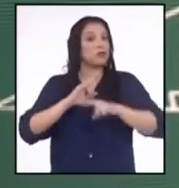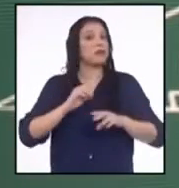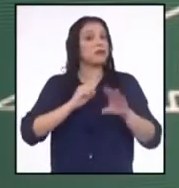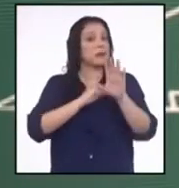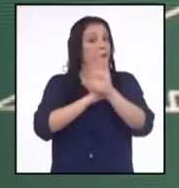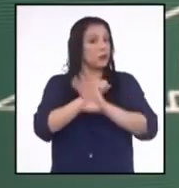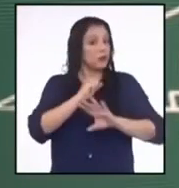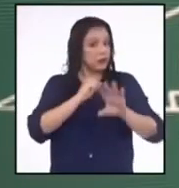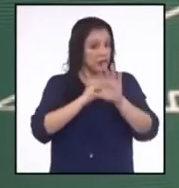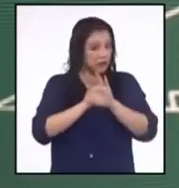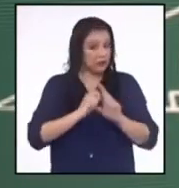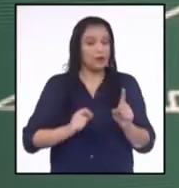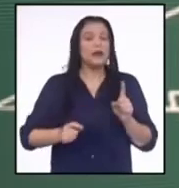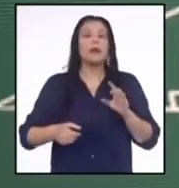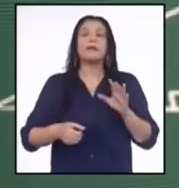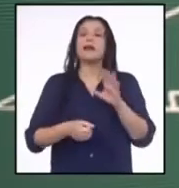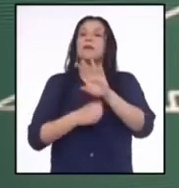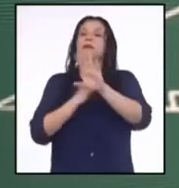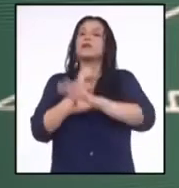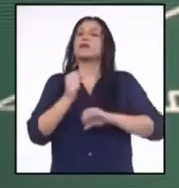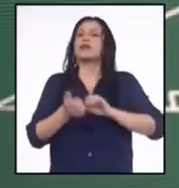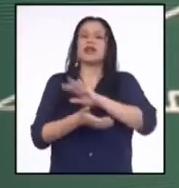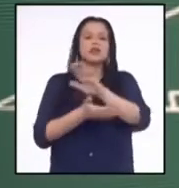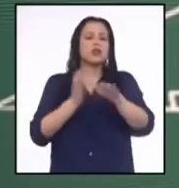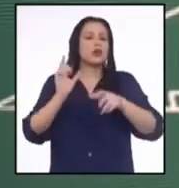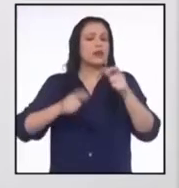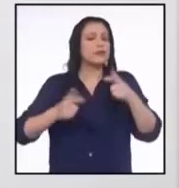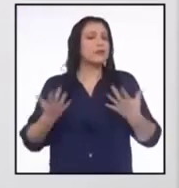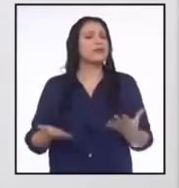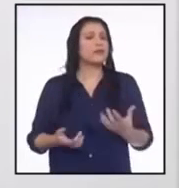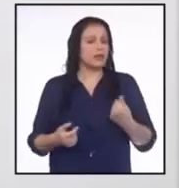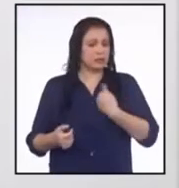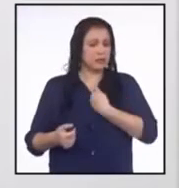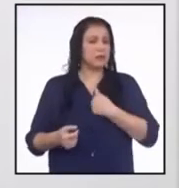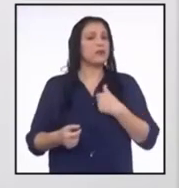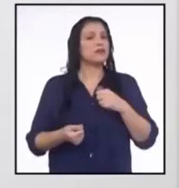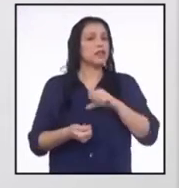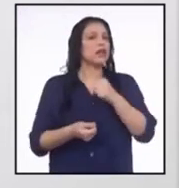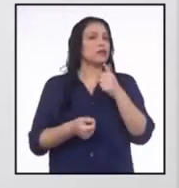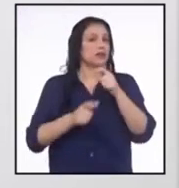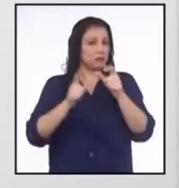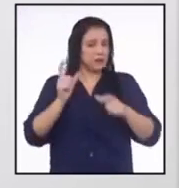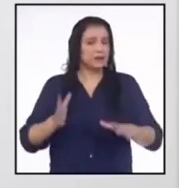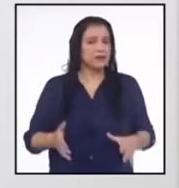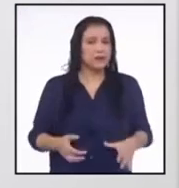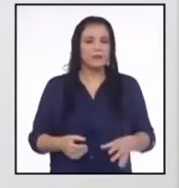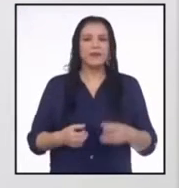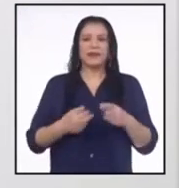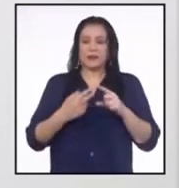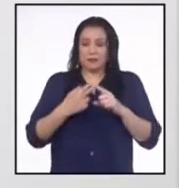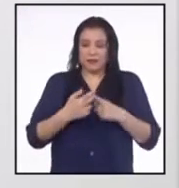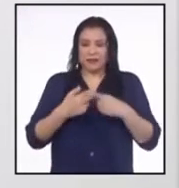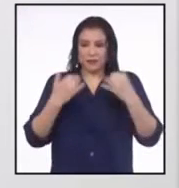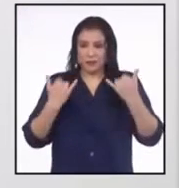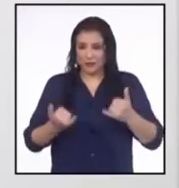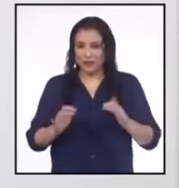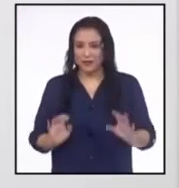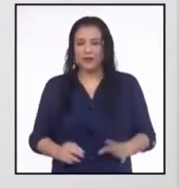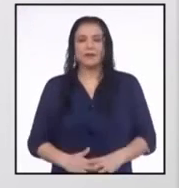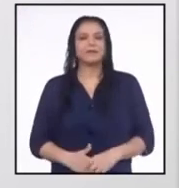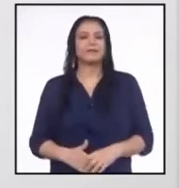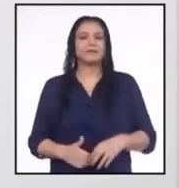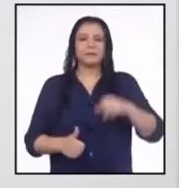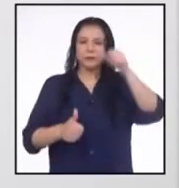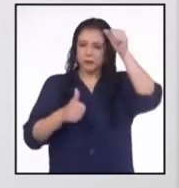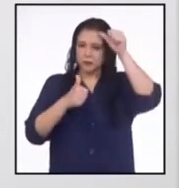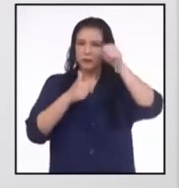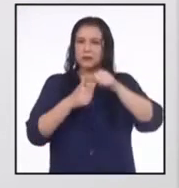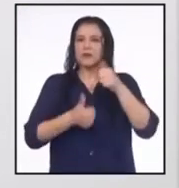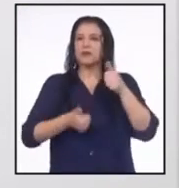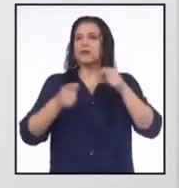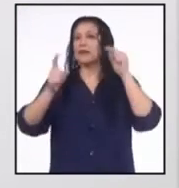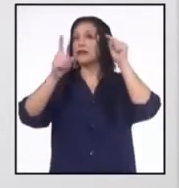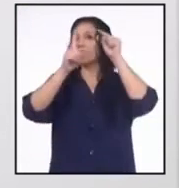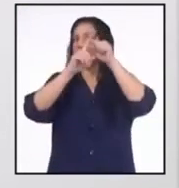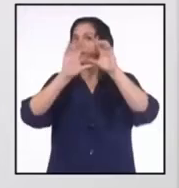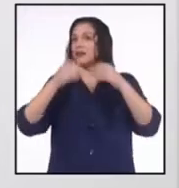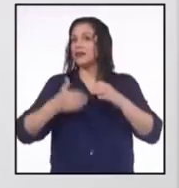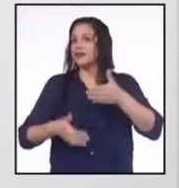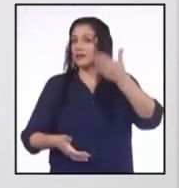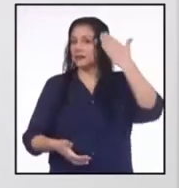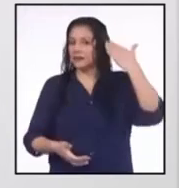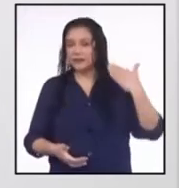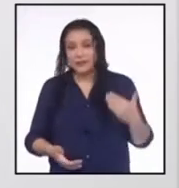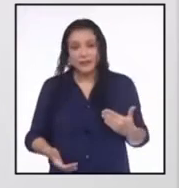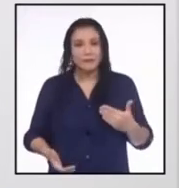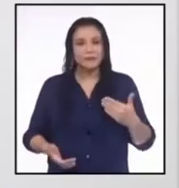obligatorias para así protegernos y proteger a los demás. Muy bien, empecemos entonces. ¿Recuerdan el reto del programa